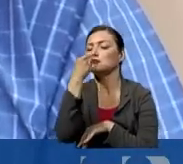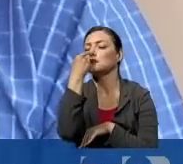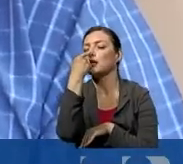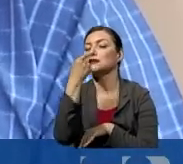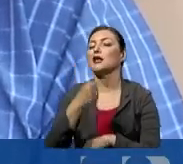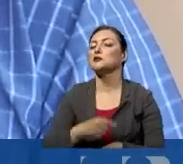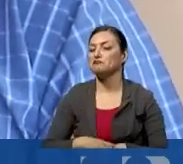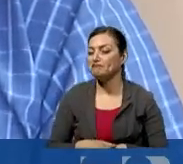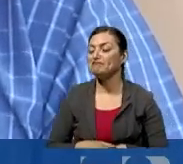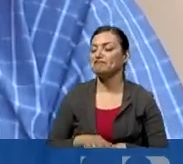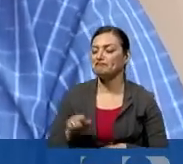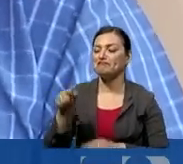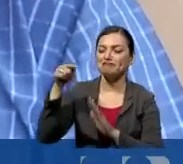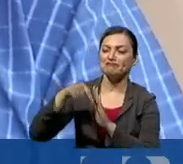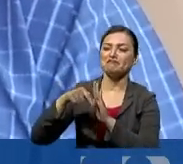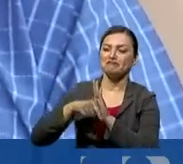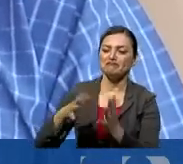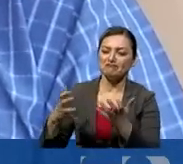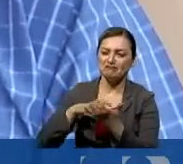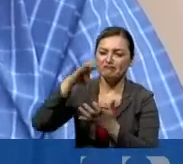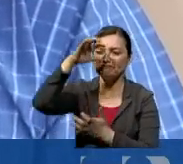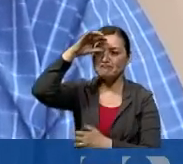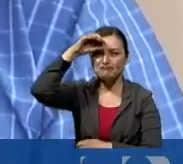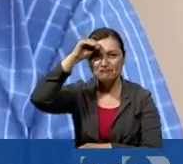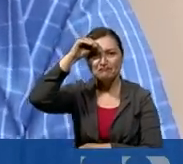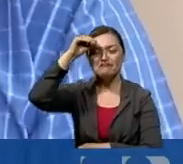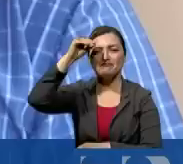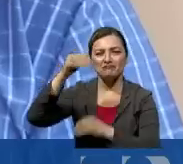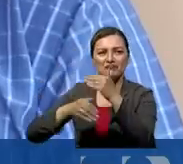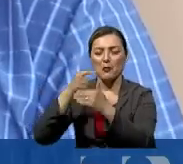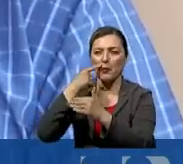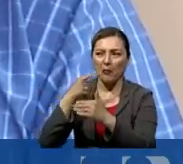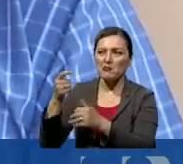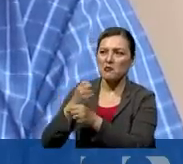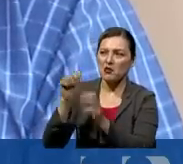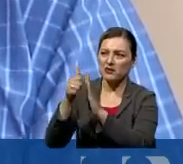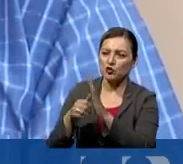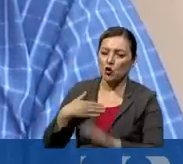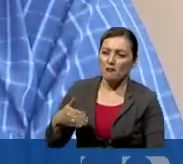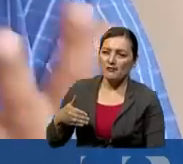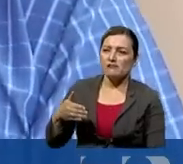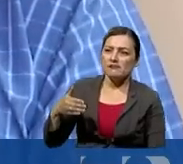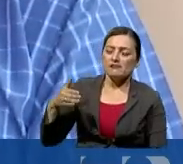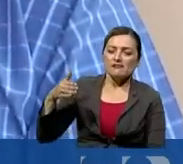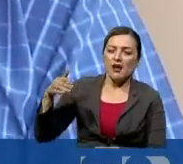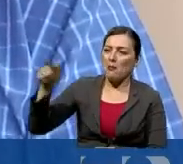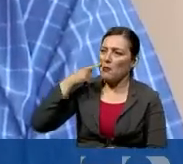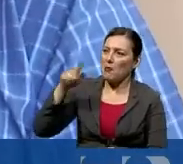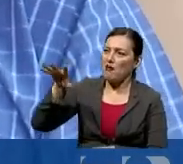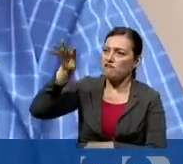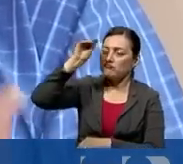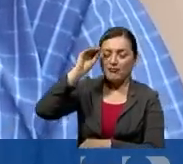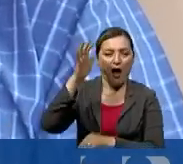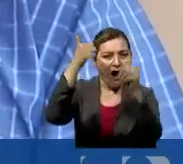fui ya como profundizando un poco más en lo que mi padre hacía, que era todo lo que es el arte